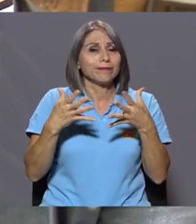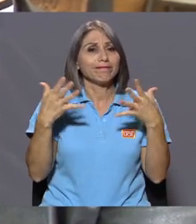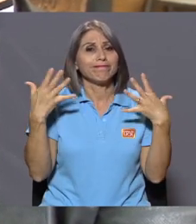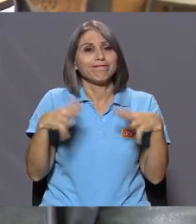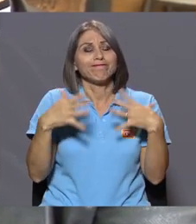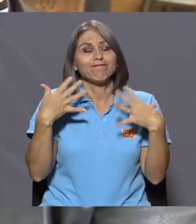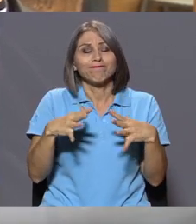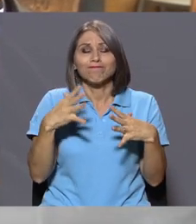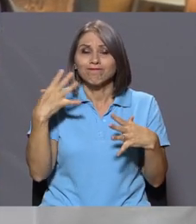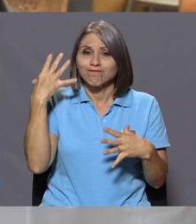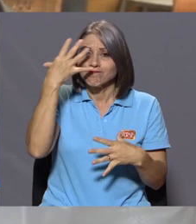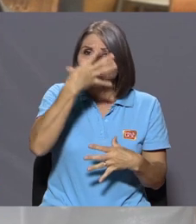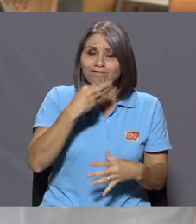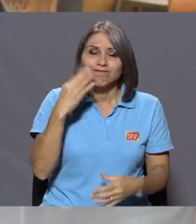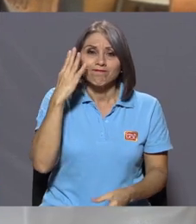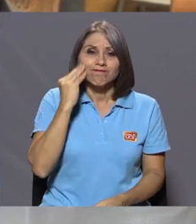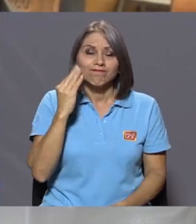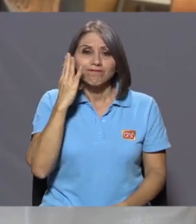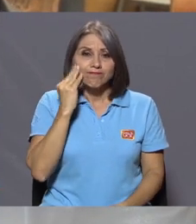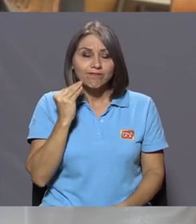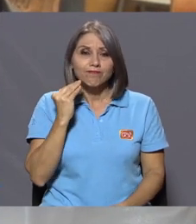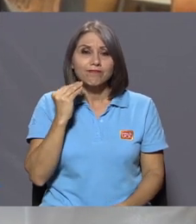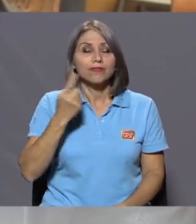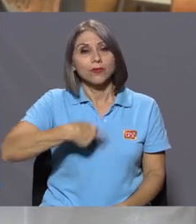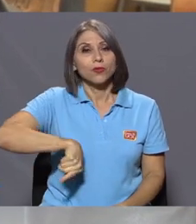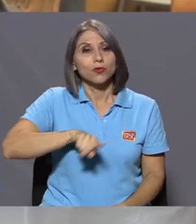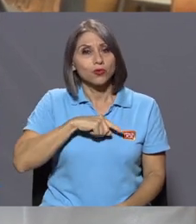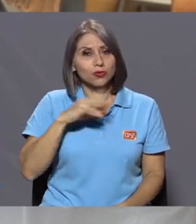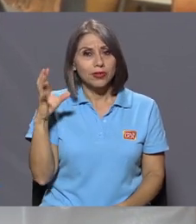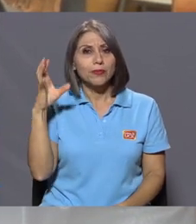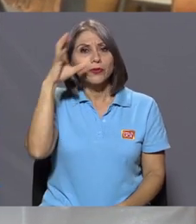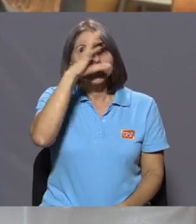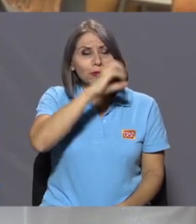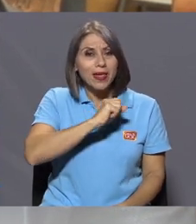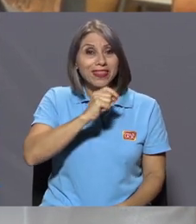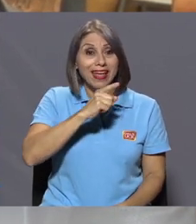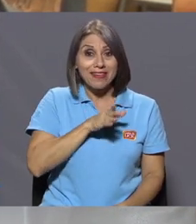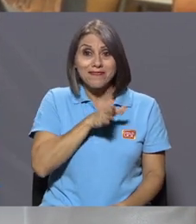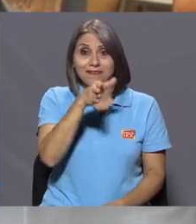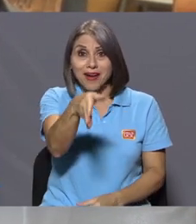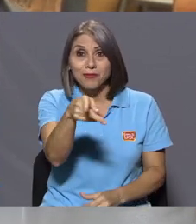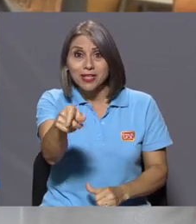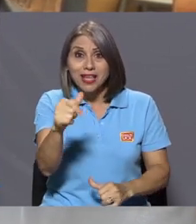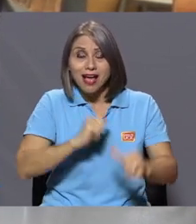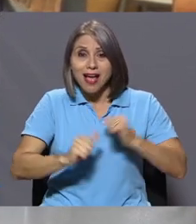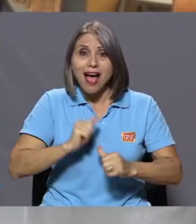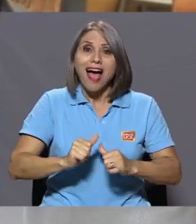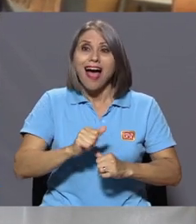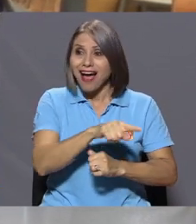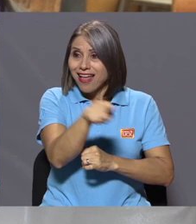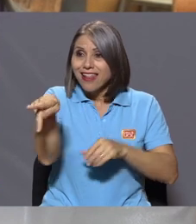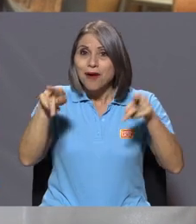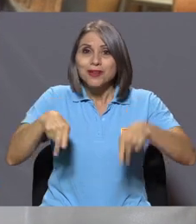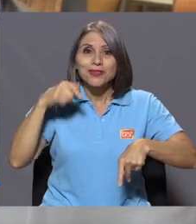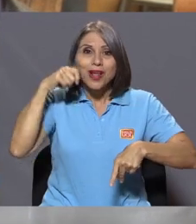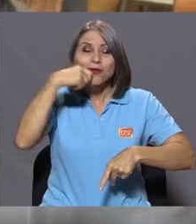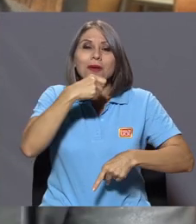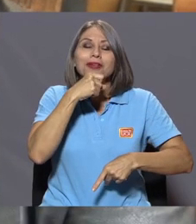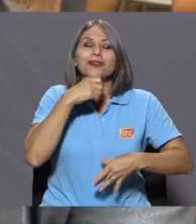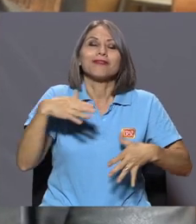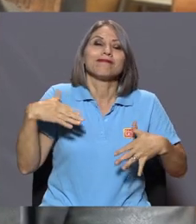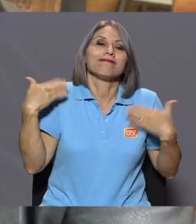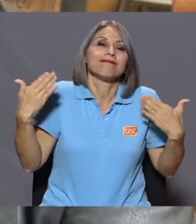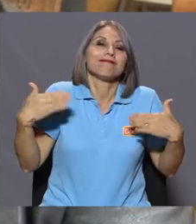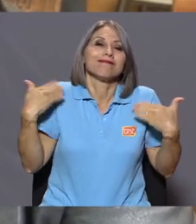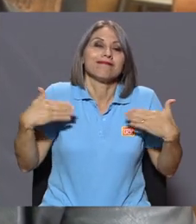demasiado ricas, porque nos hemos dado cuenta cómo le llevamos alegría al adulto mayor, porque entonces ese día